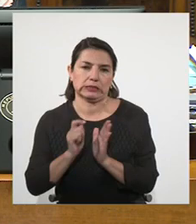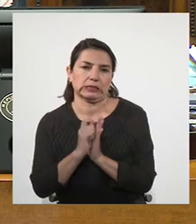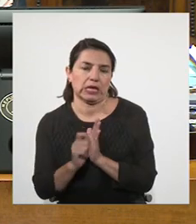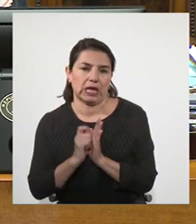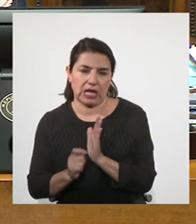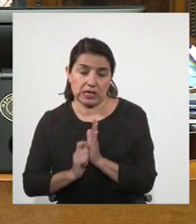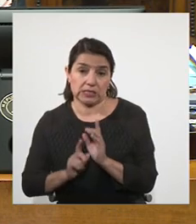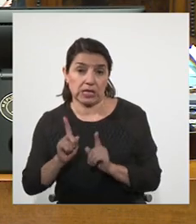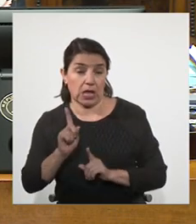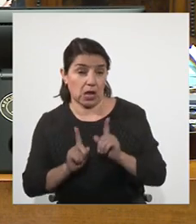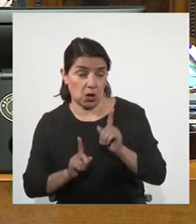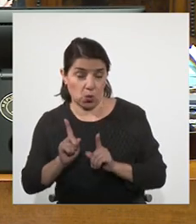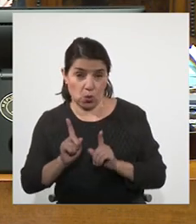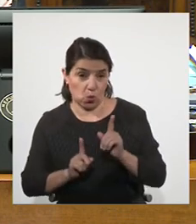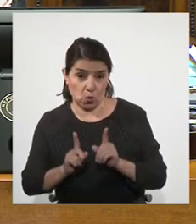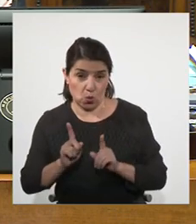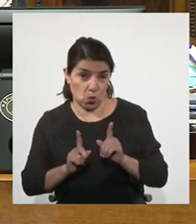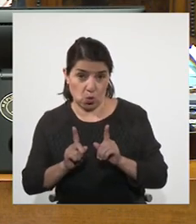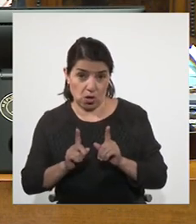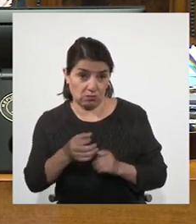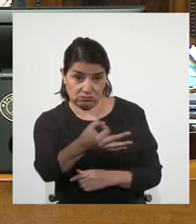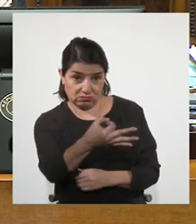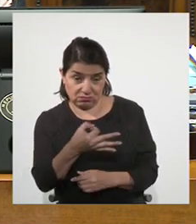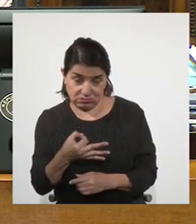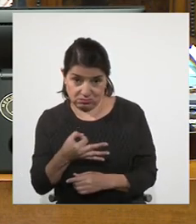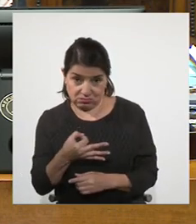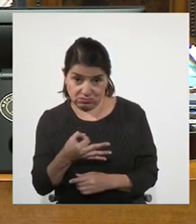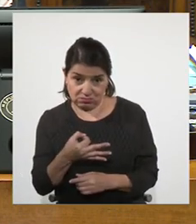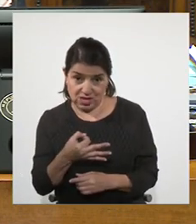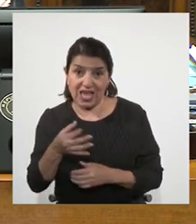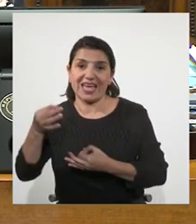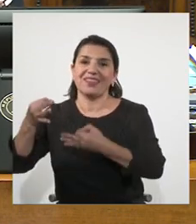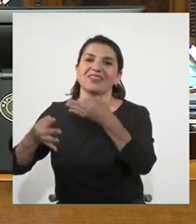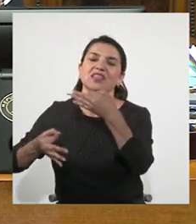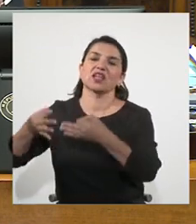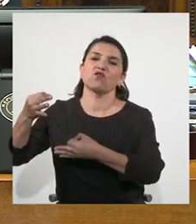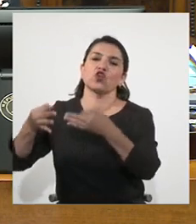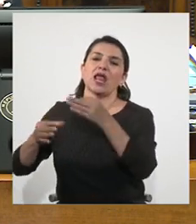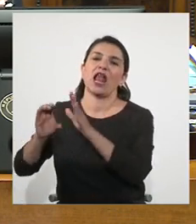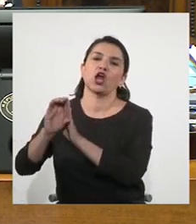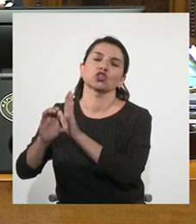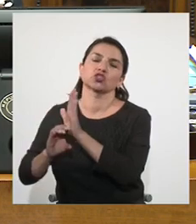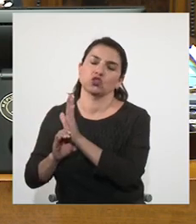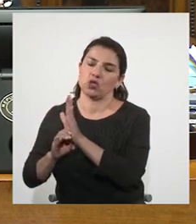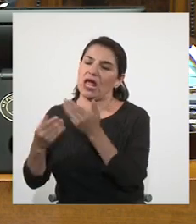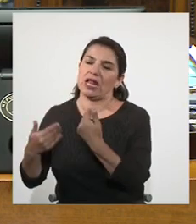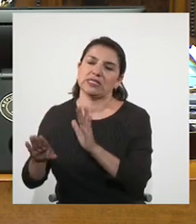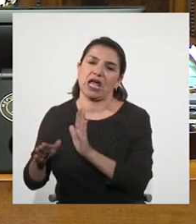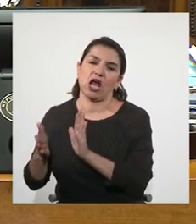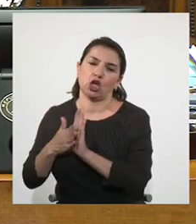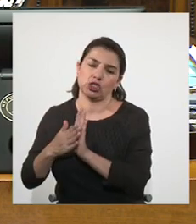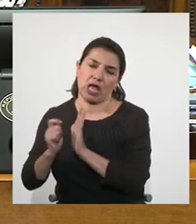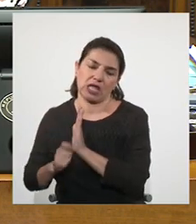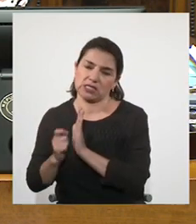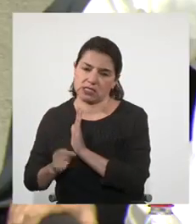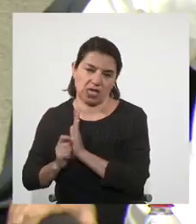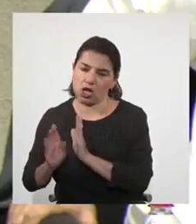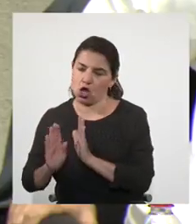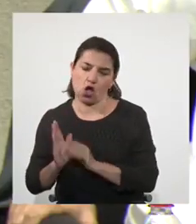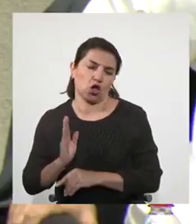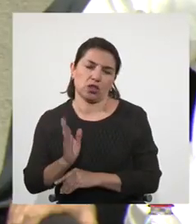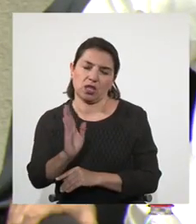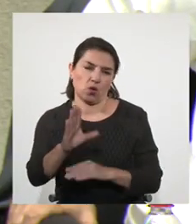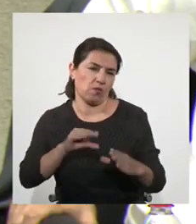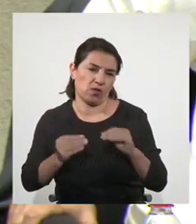algún reparo, puede recurrir al Tribunal Constitucional con la constancia hecha. Entonces, no, de verdad, no sigamos en esto. Vamos